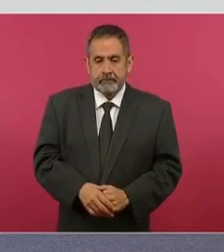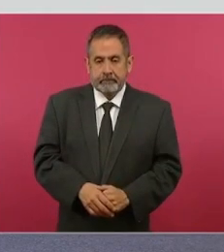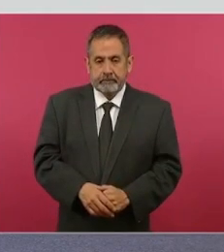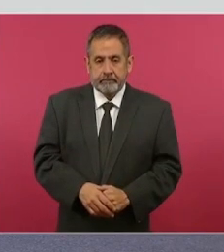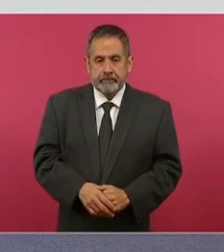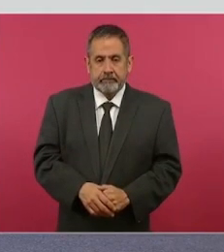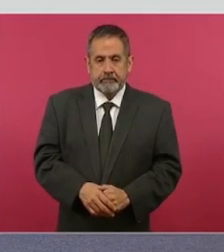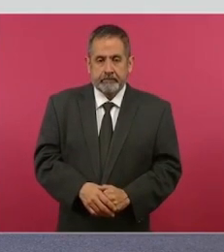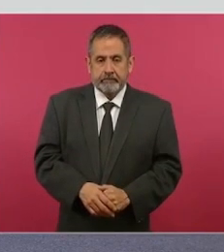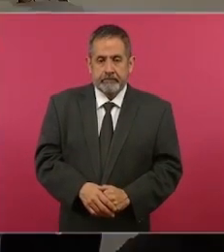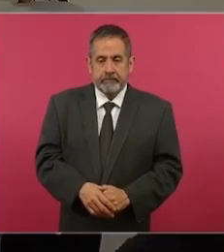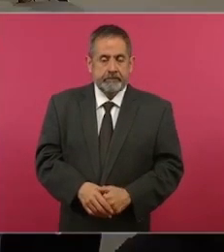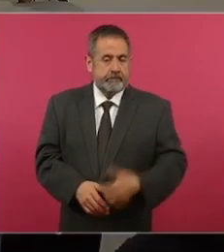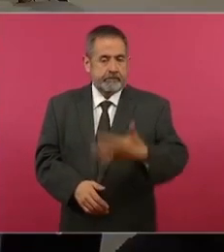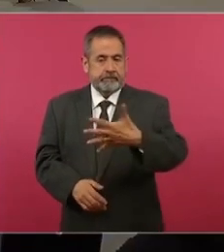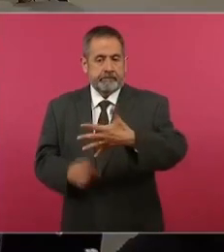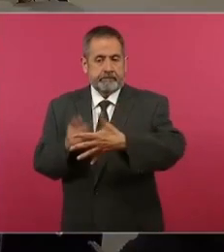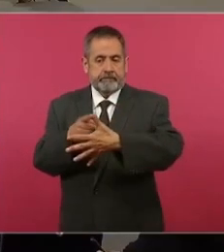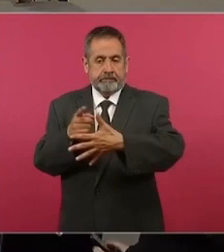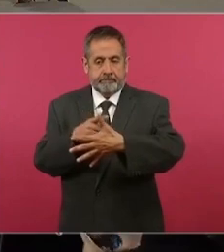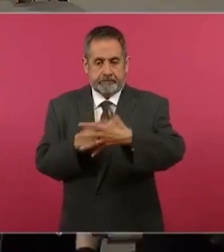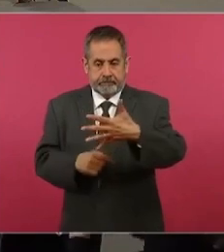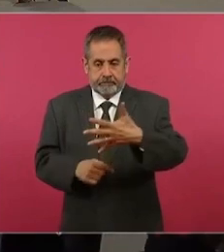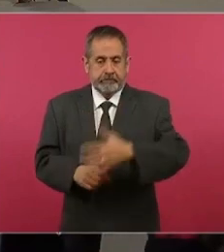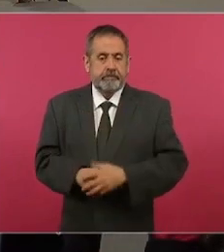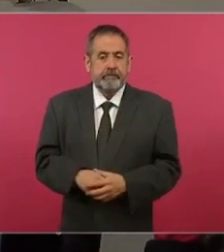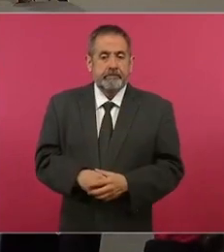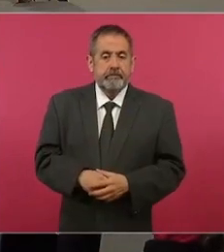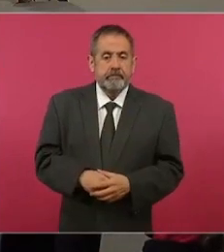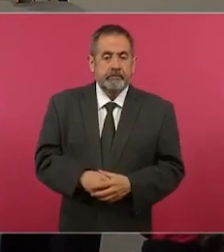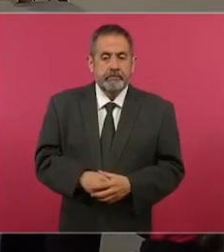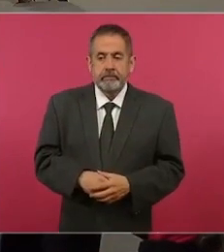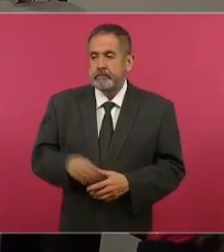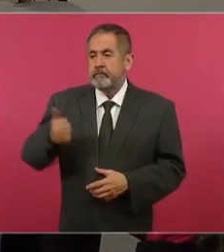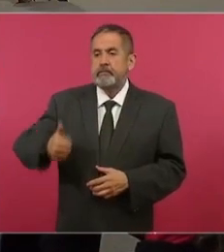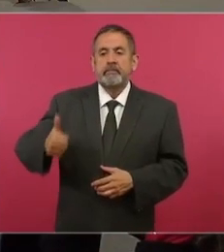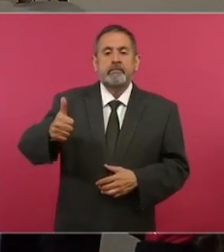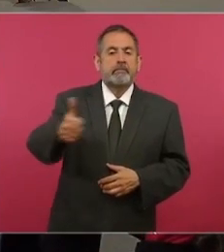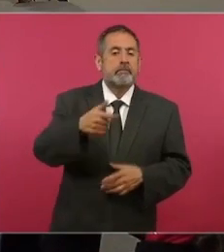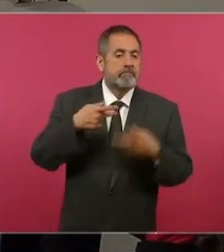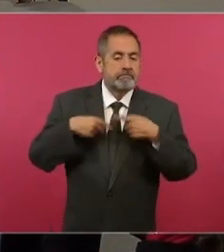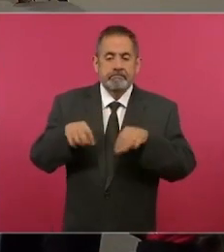Adelante. 5. Por trabajo independiente,